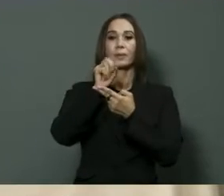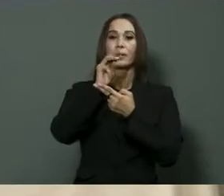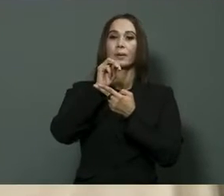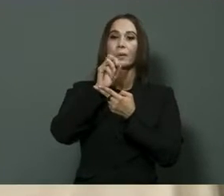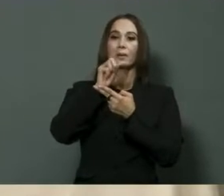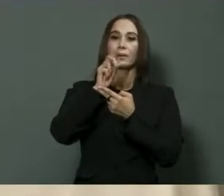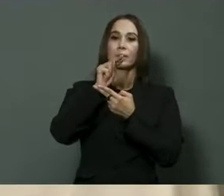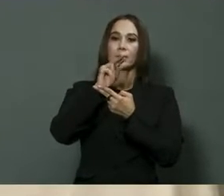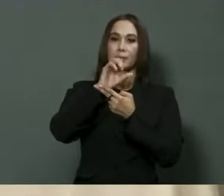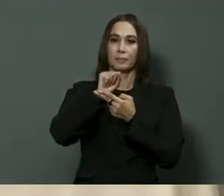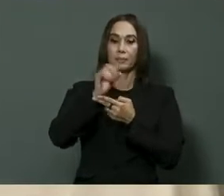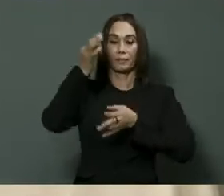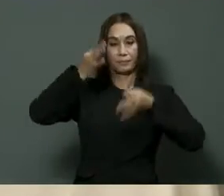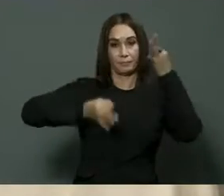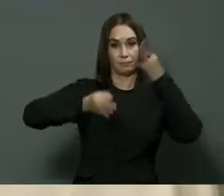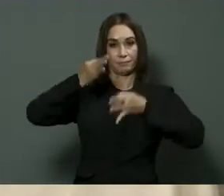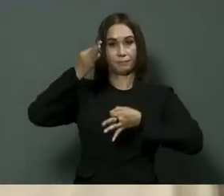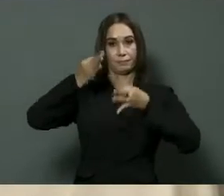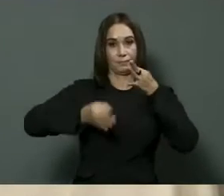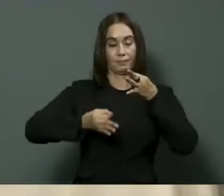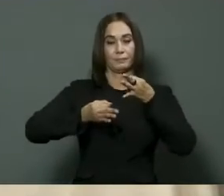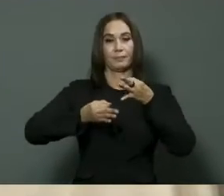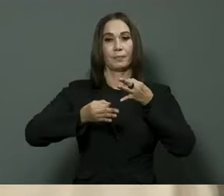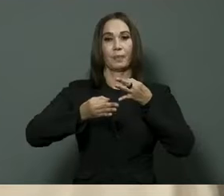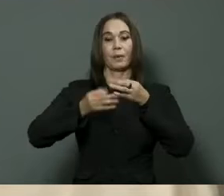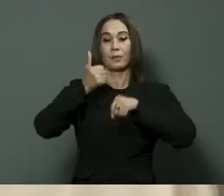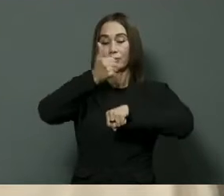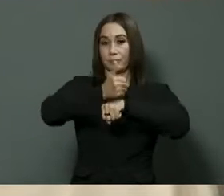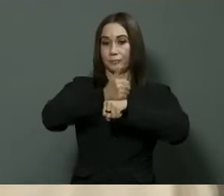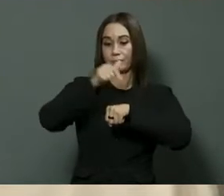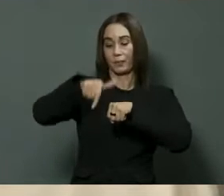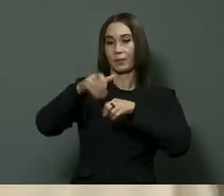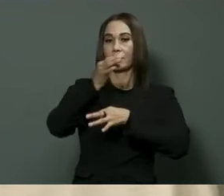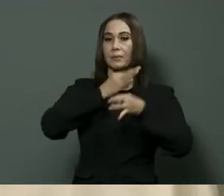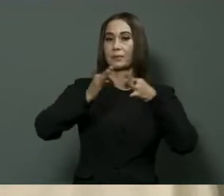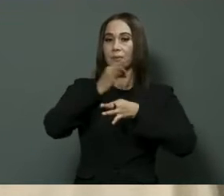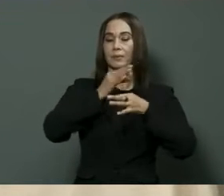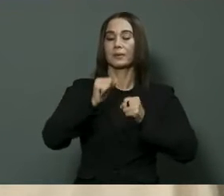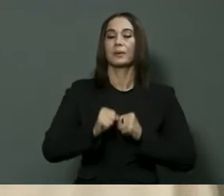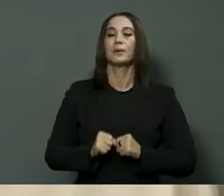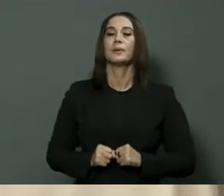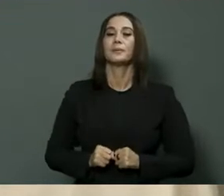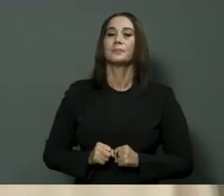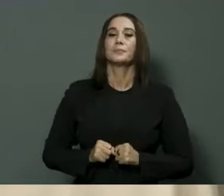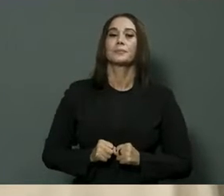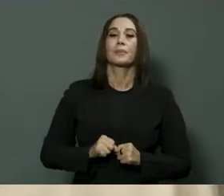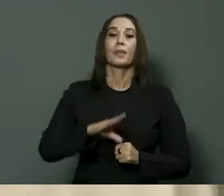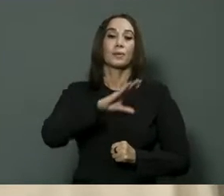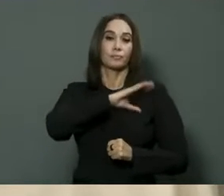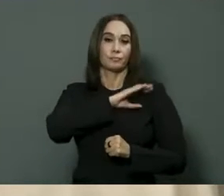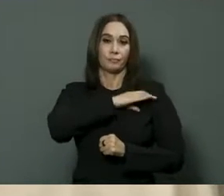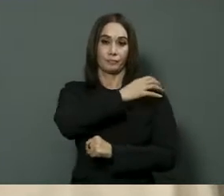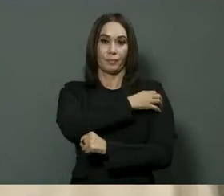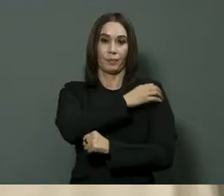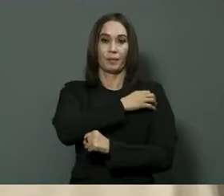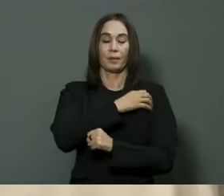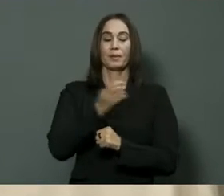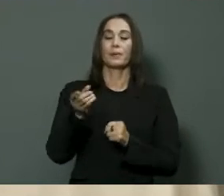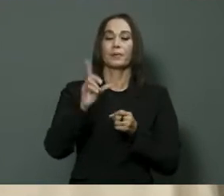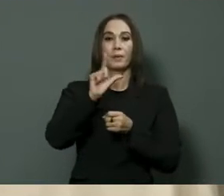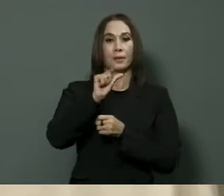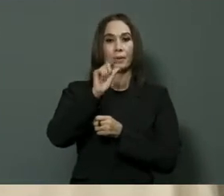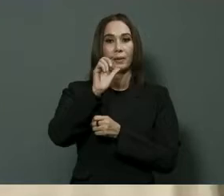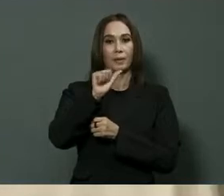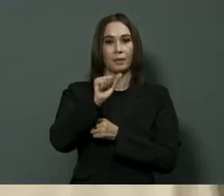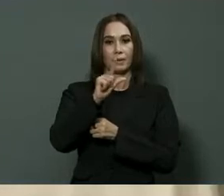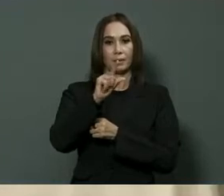Rodríguez, fiscal titular de San Francisco de Macorís. Mayor general,